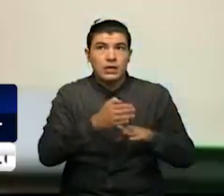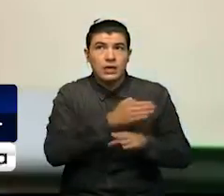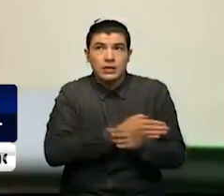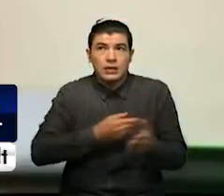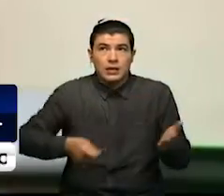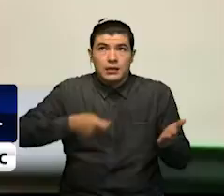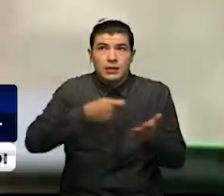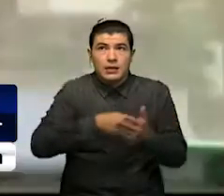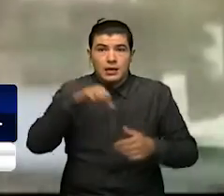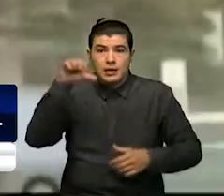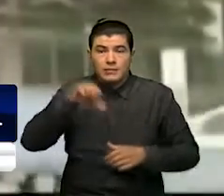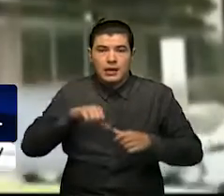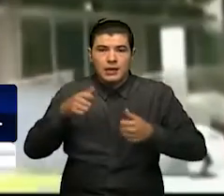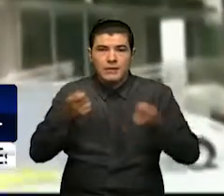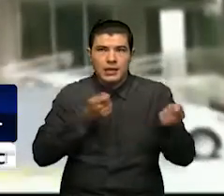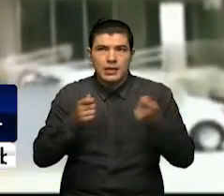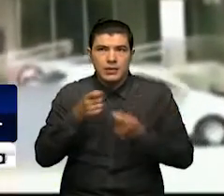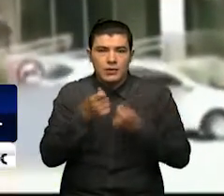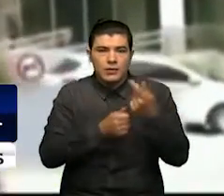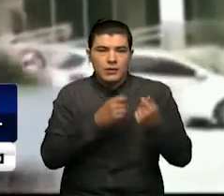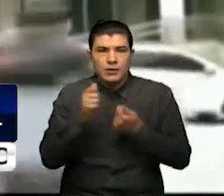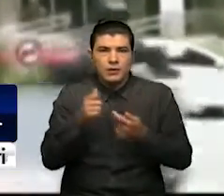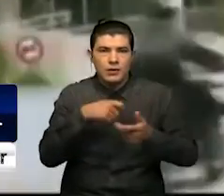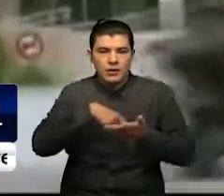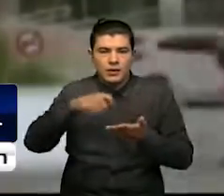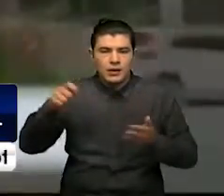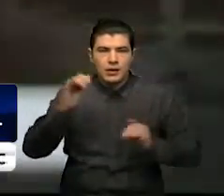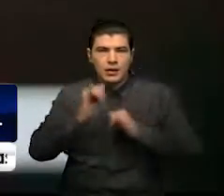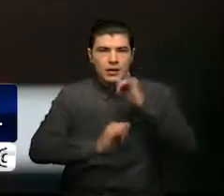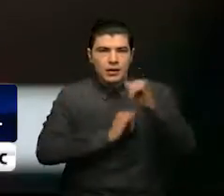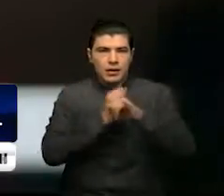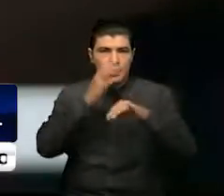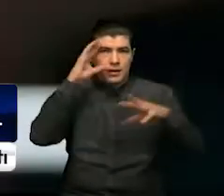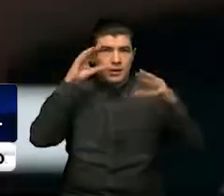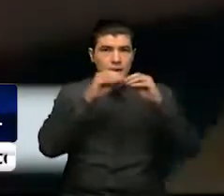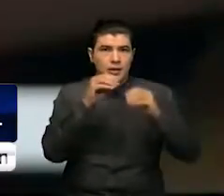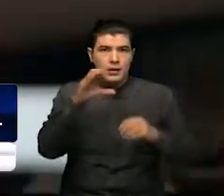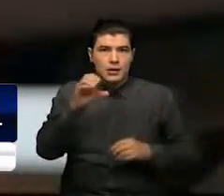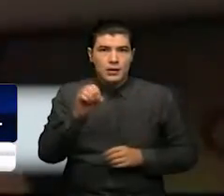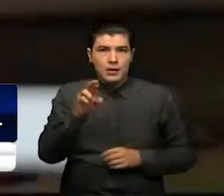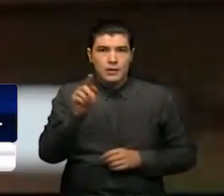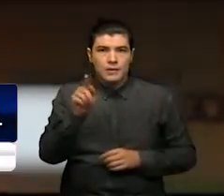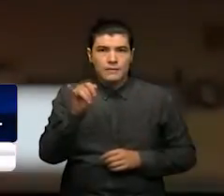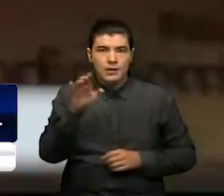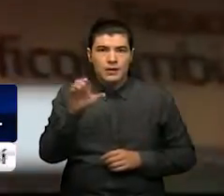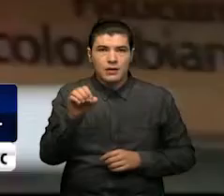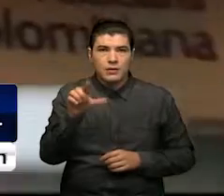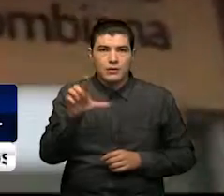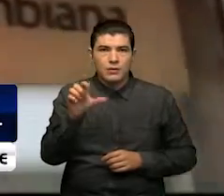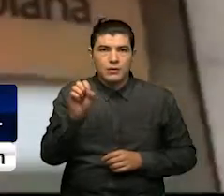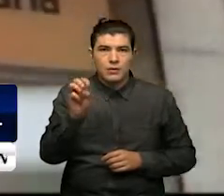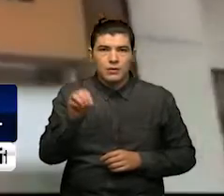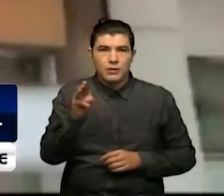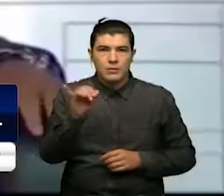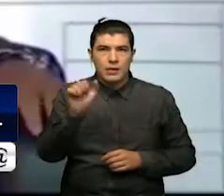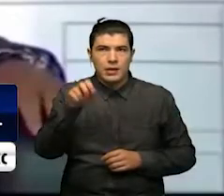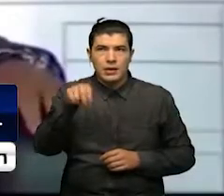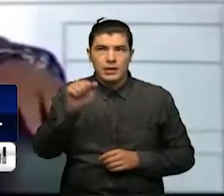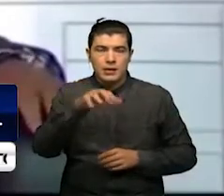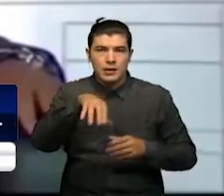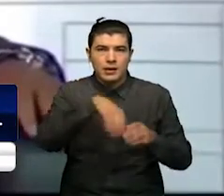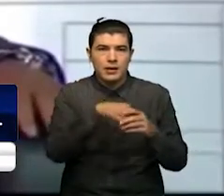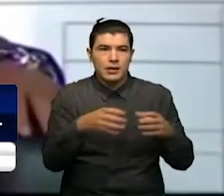pagados y el mal manejo de recursos por la firma internacional en alianza con corficolombiana y episol pertenecientes a uno de los